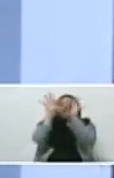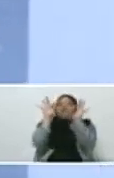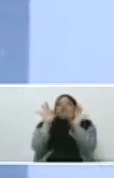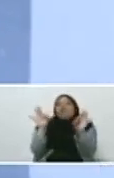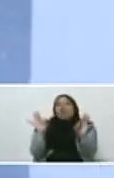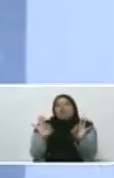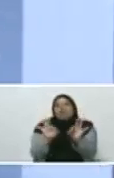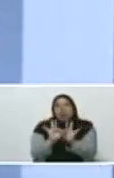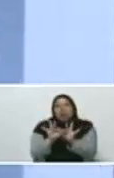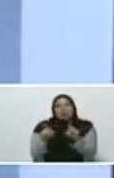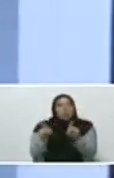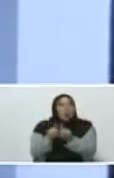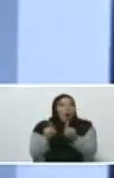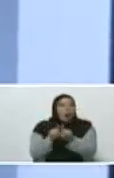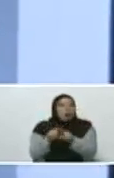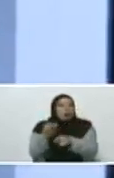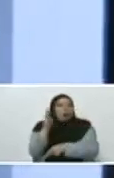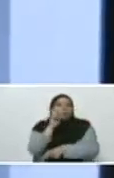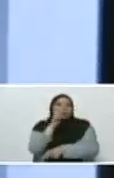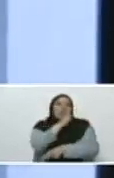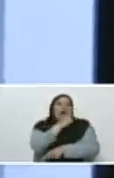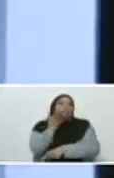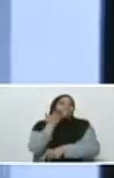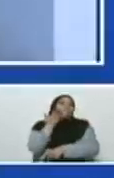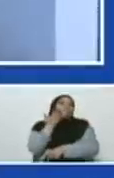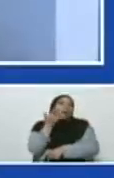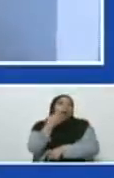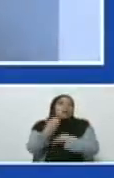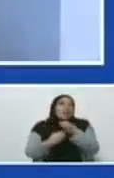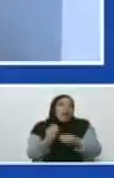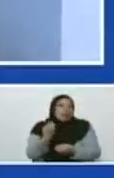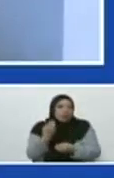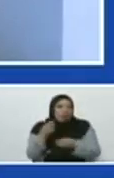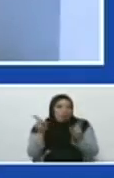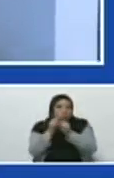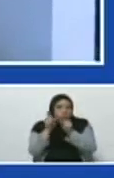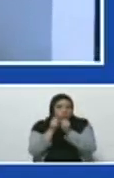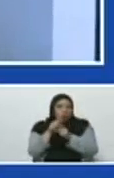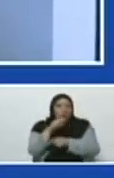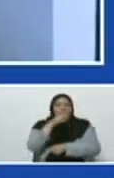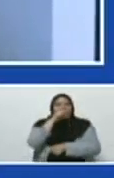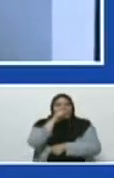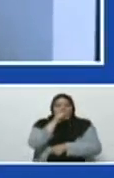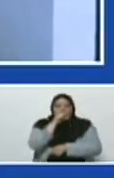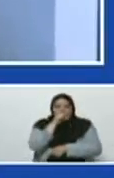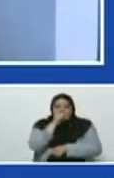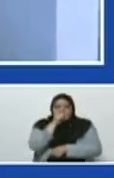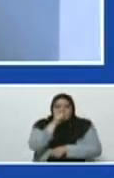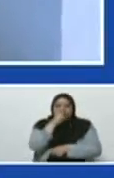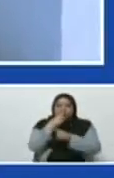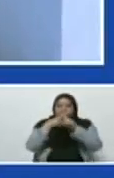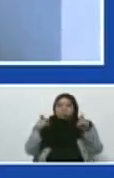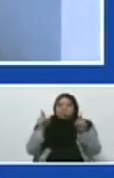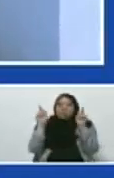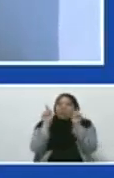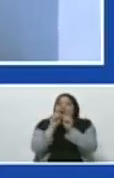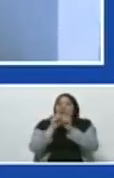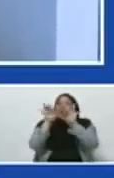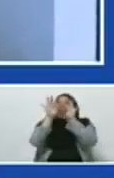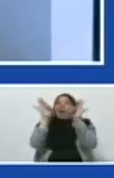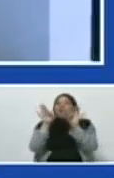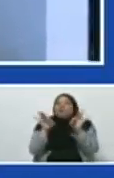de célula, un tipo de célula madre, que es el que más se utiliza en regeneración, que son las células estromales mesenquimales. Esa es la forma que ellas